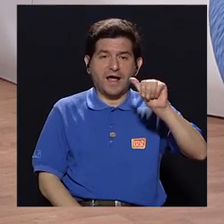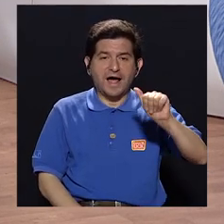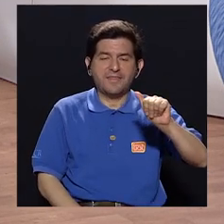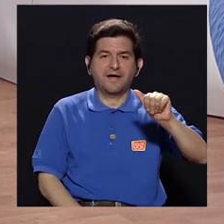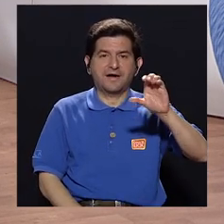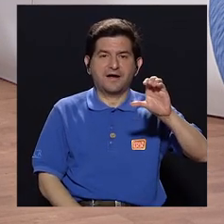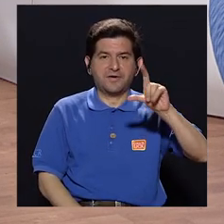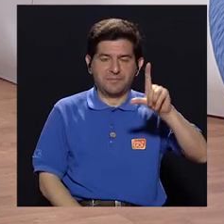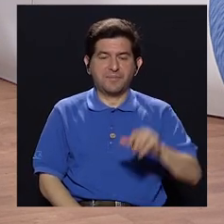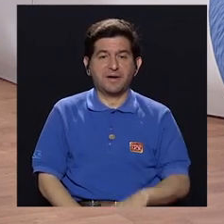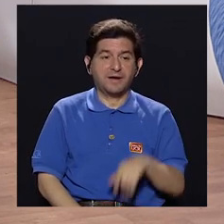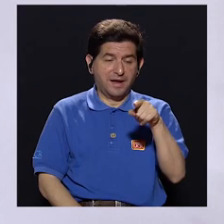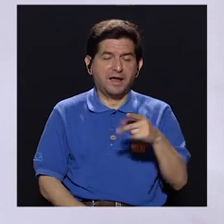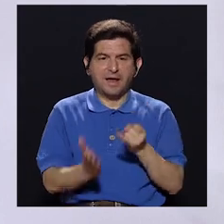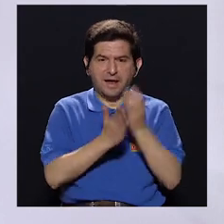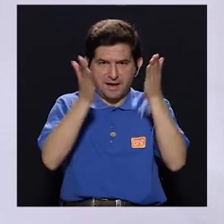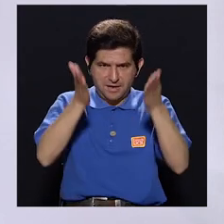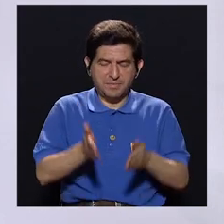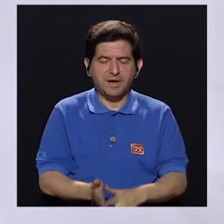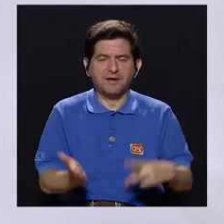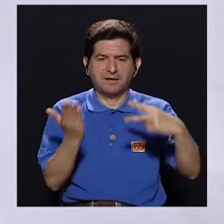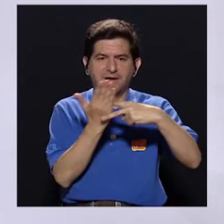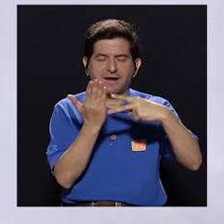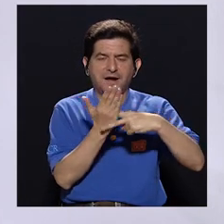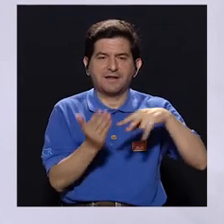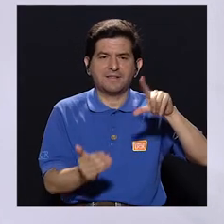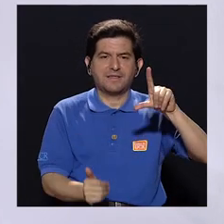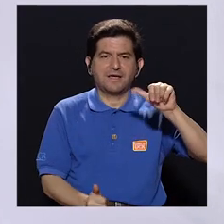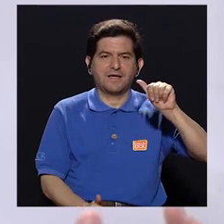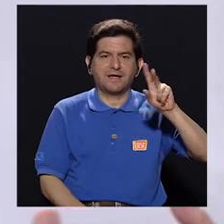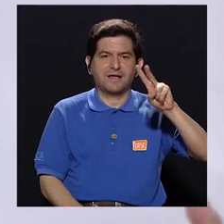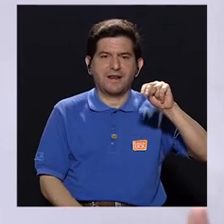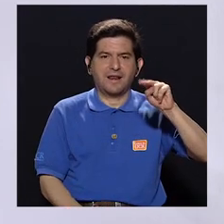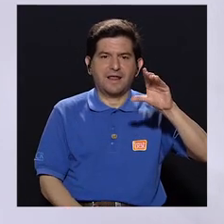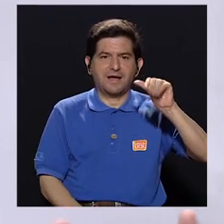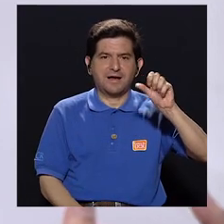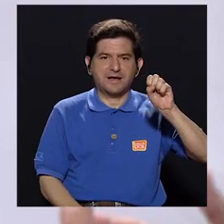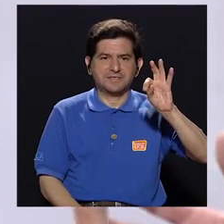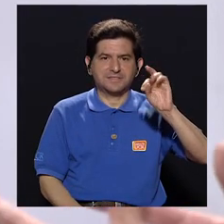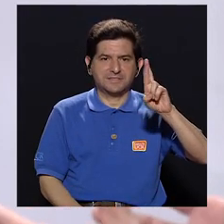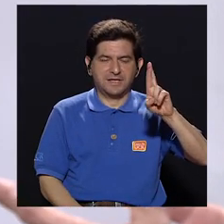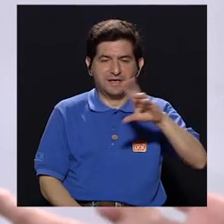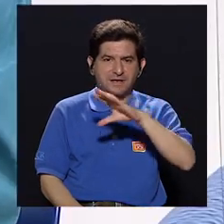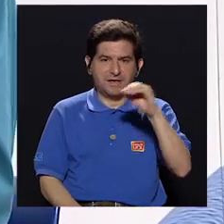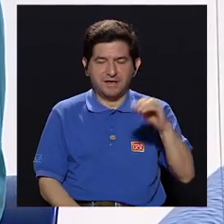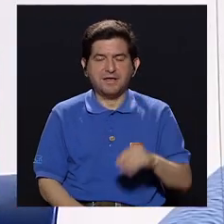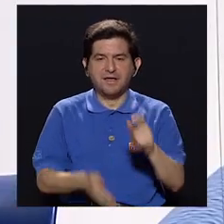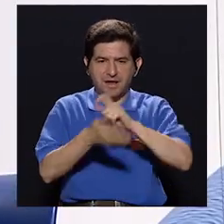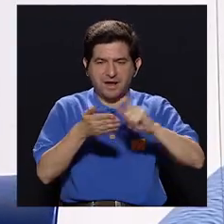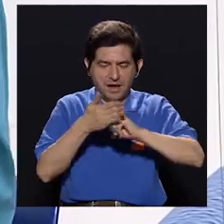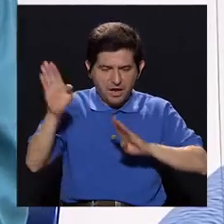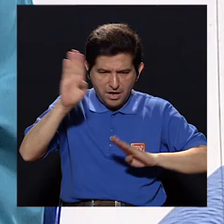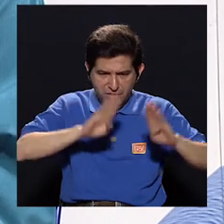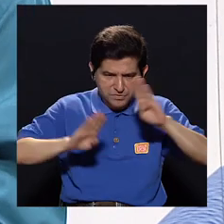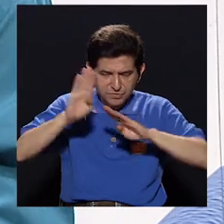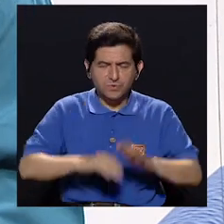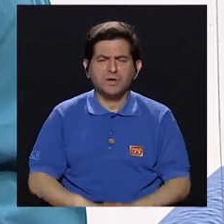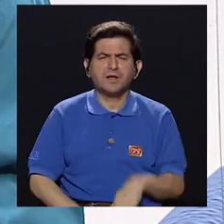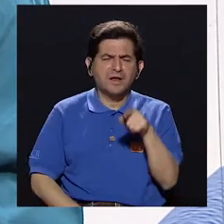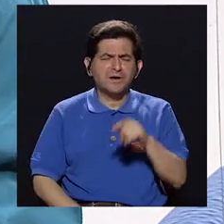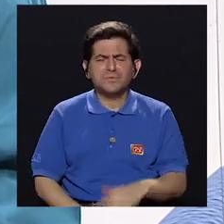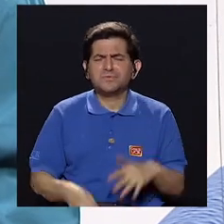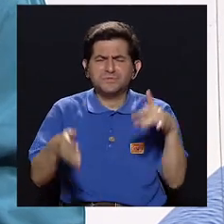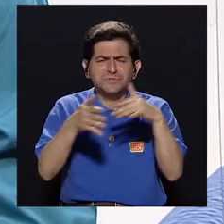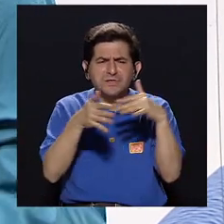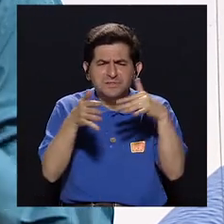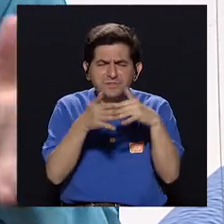investigador del jardín Lancaster y de la escuela de biología metodología coméntenos Cómo cómo estudian ustedes esos fenómenos de